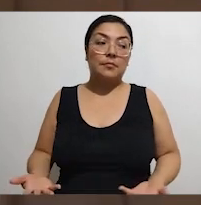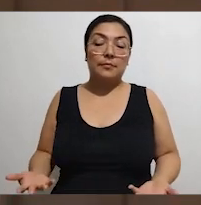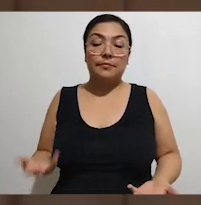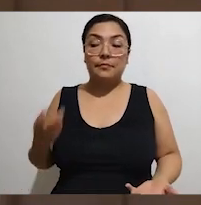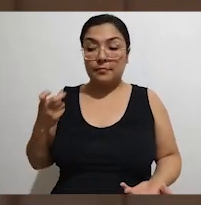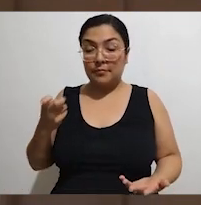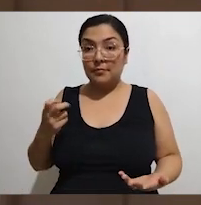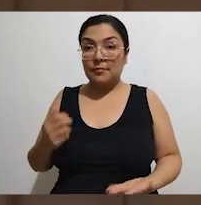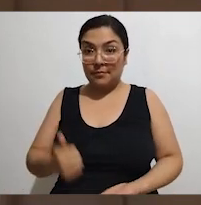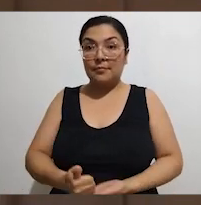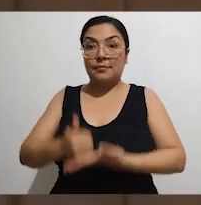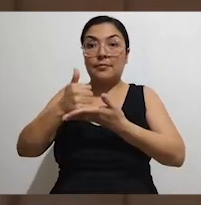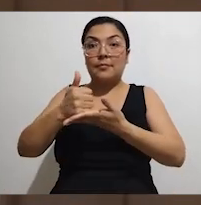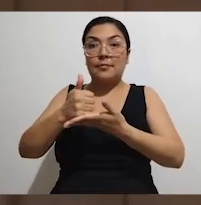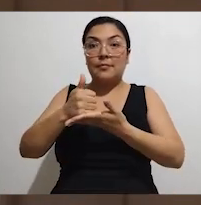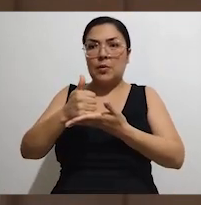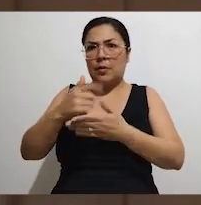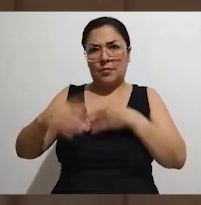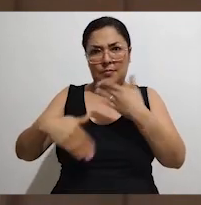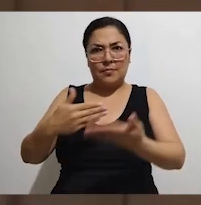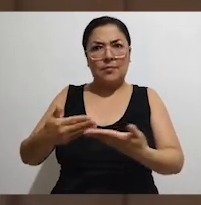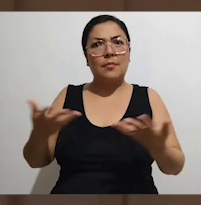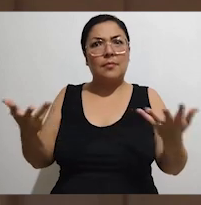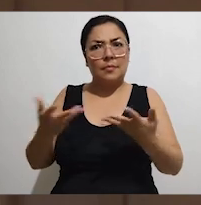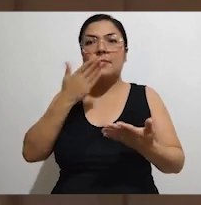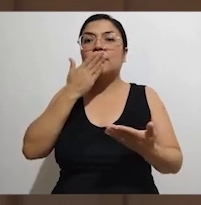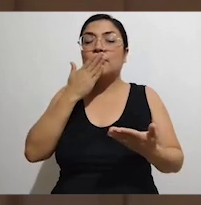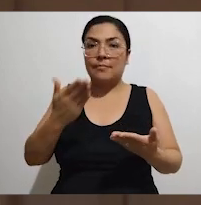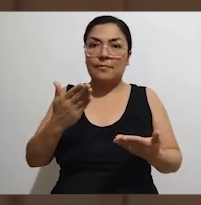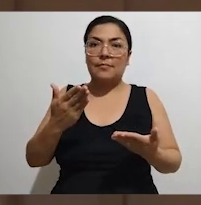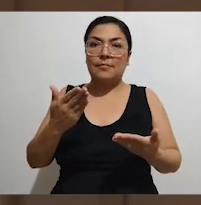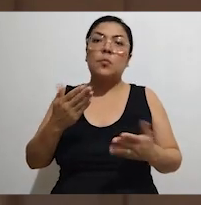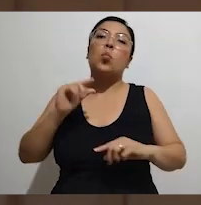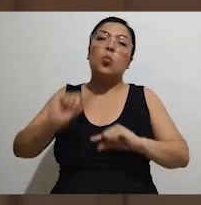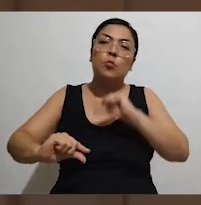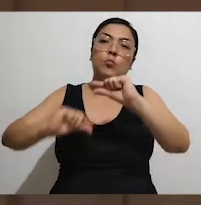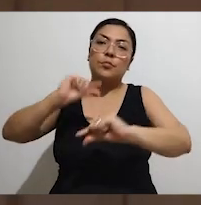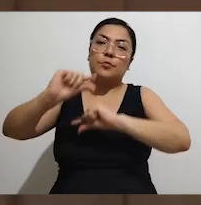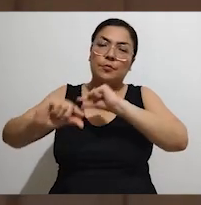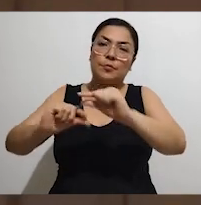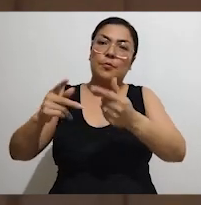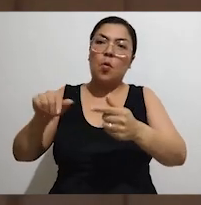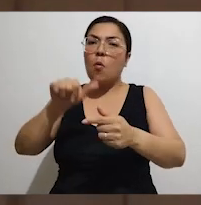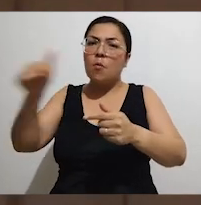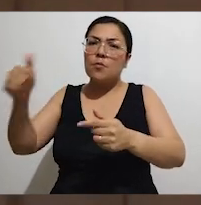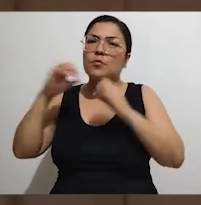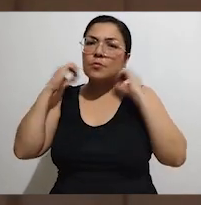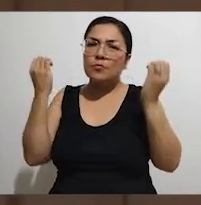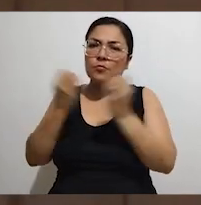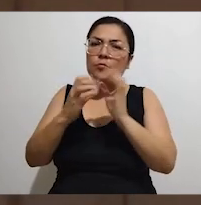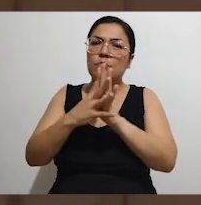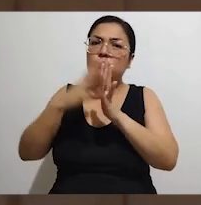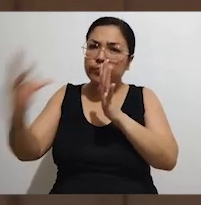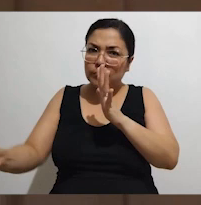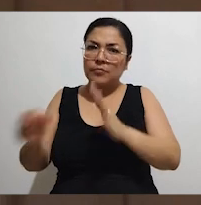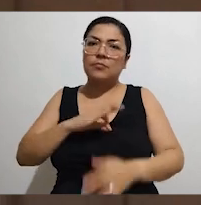que también, si hacemos las cosas en forma adecuada, esas buenas prácticas se puedan llevar a otros organismos públicos locales electorales. Hay